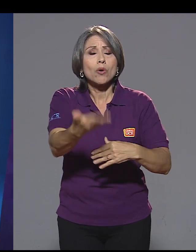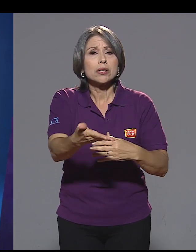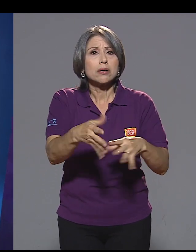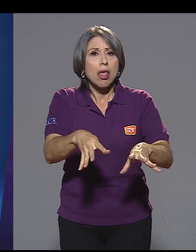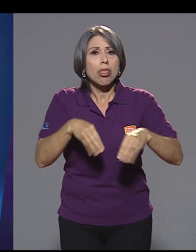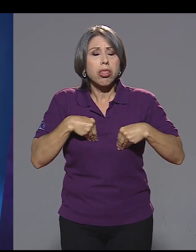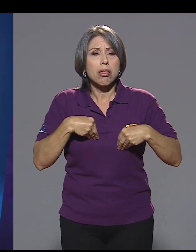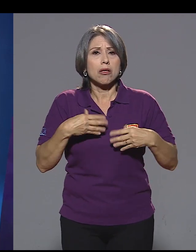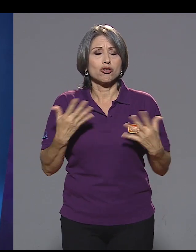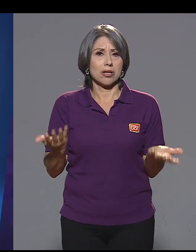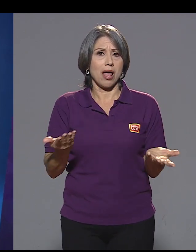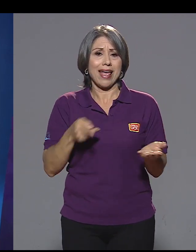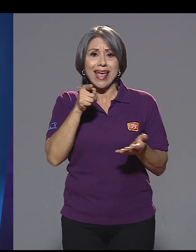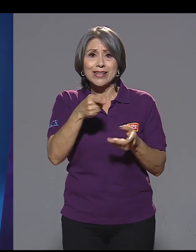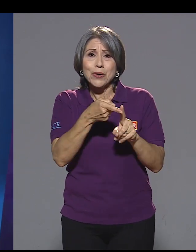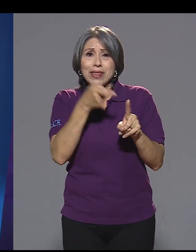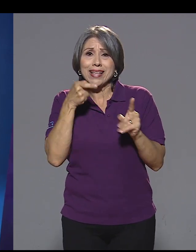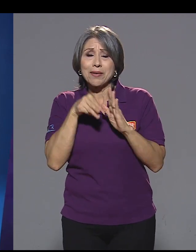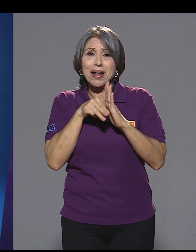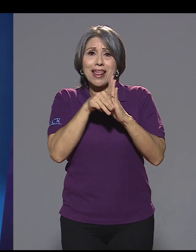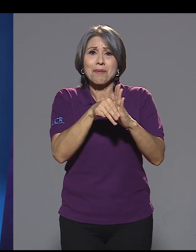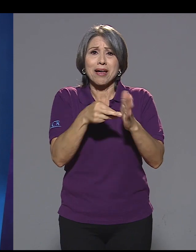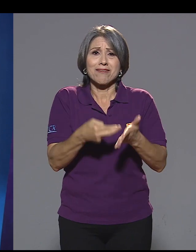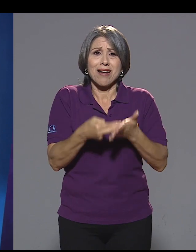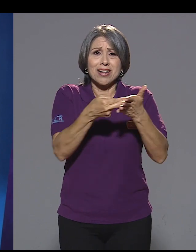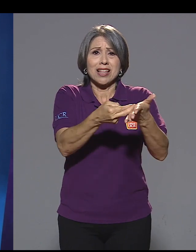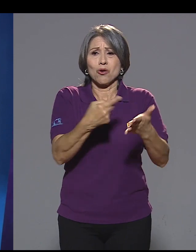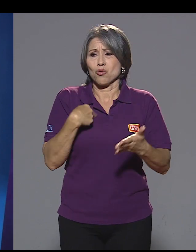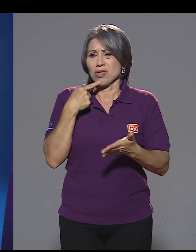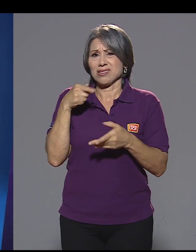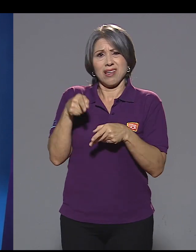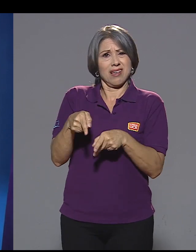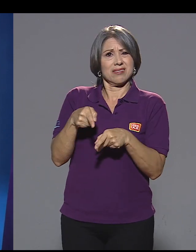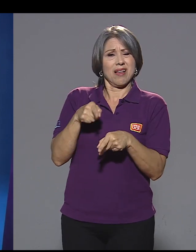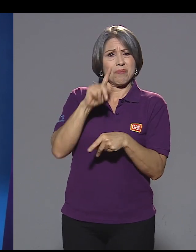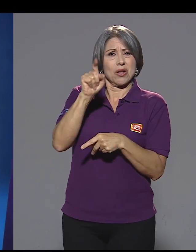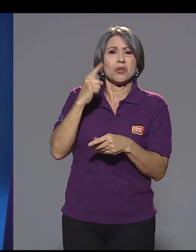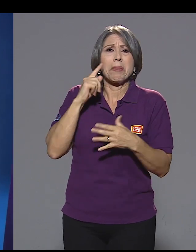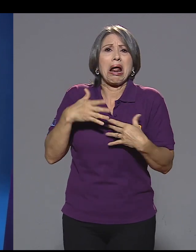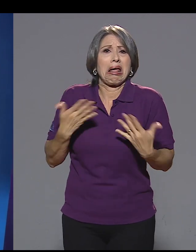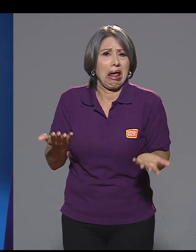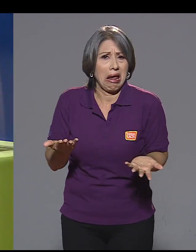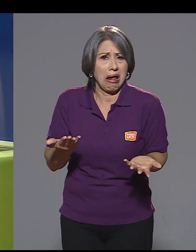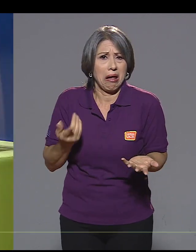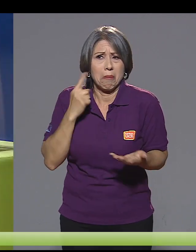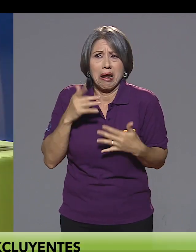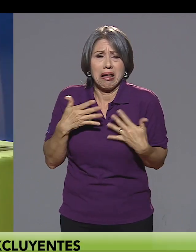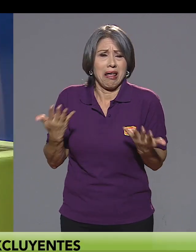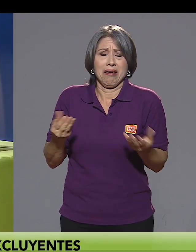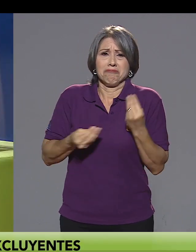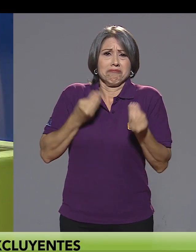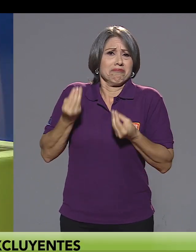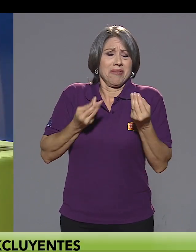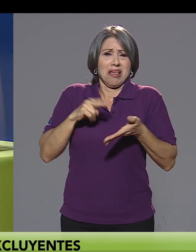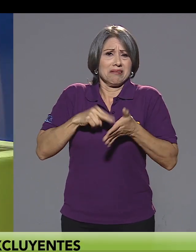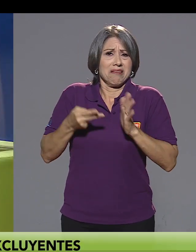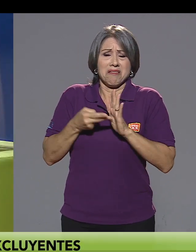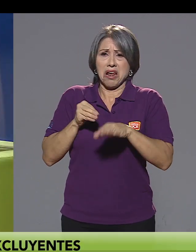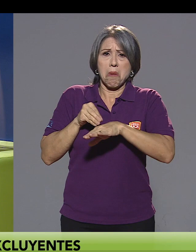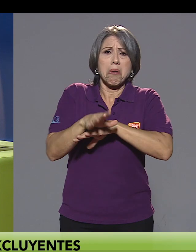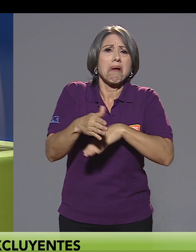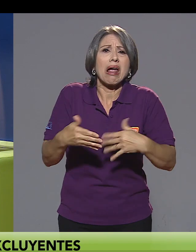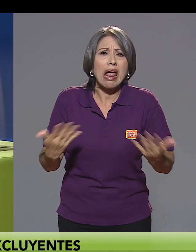Y sé que esto viene del paradigma rehabilitador, y que una dice, bueno, ¿y esto para qué? O sea, ¿esto en qué injerencia tiene con respecto ¿qué injerencia al desempeño?